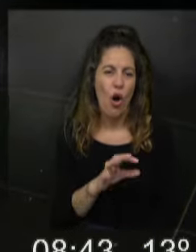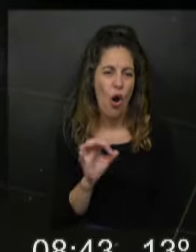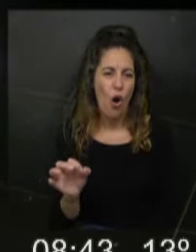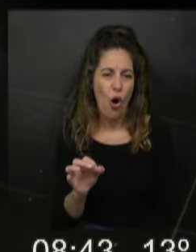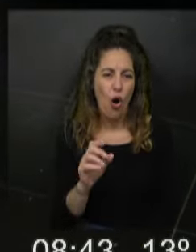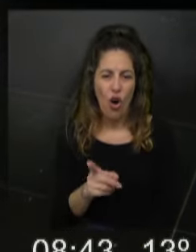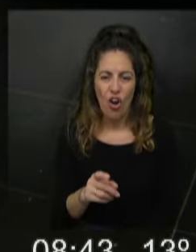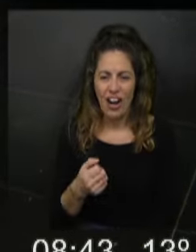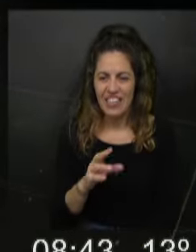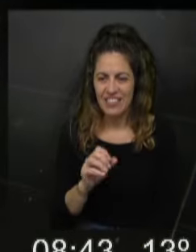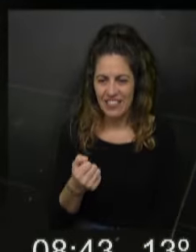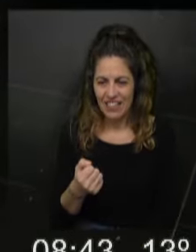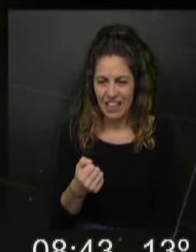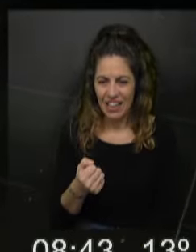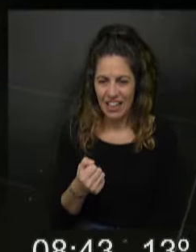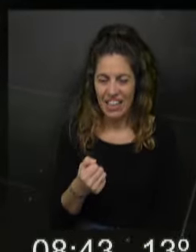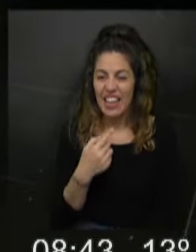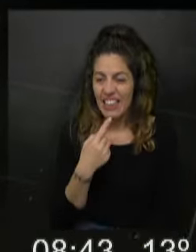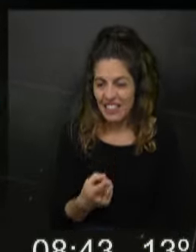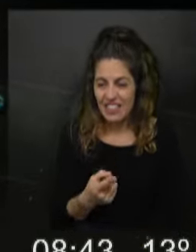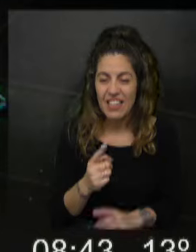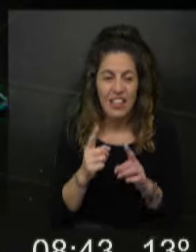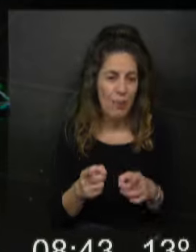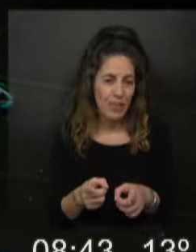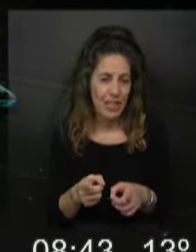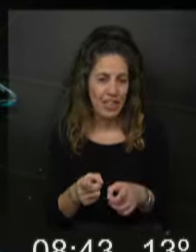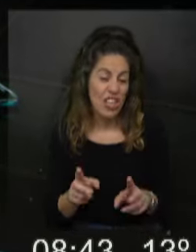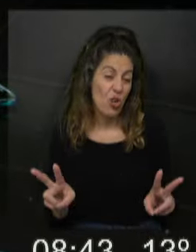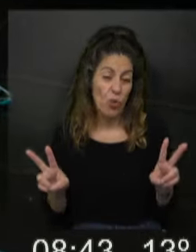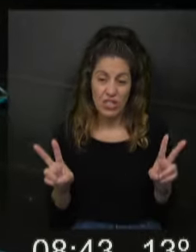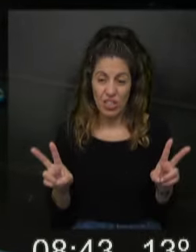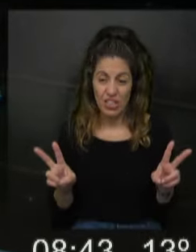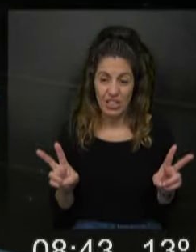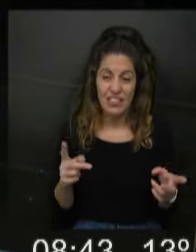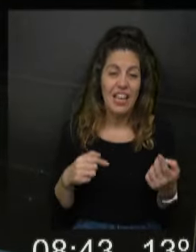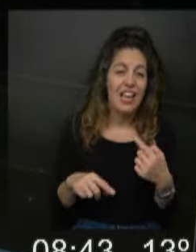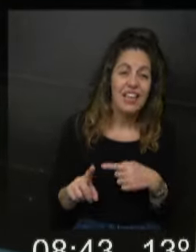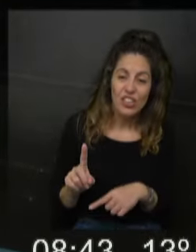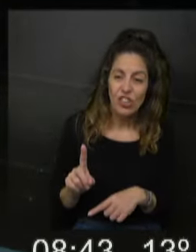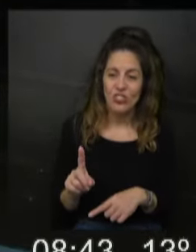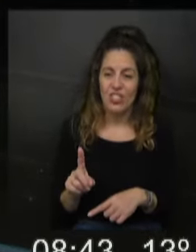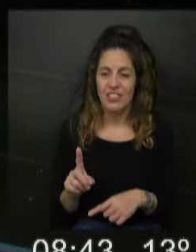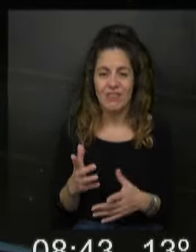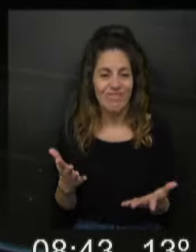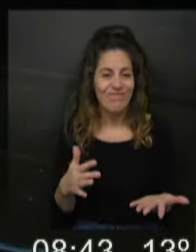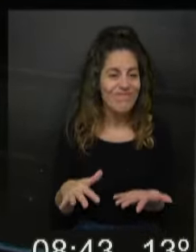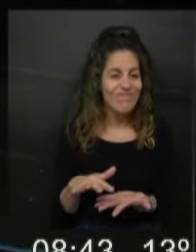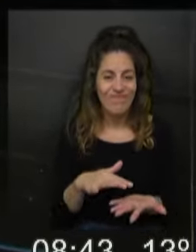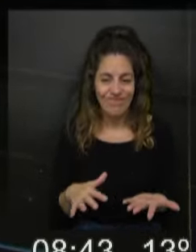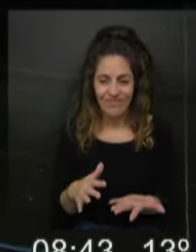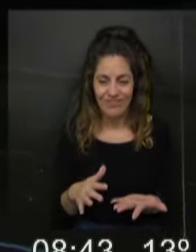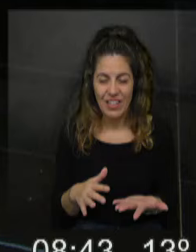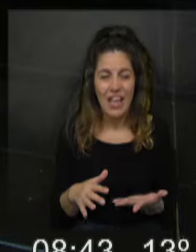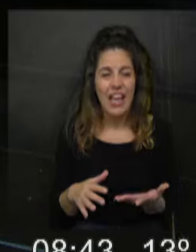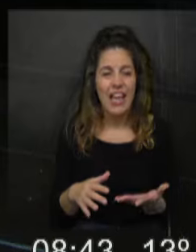Javier García que se reivindican este como Wilson entonces están Están en esa ala